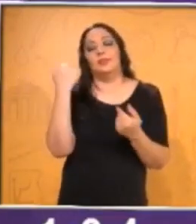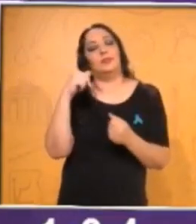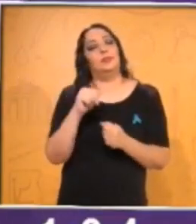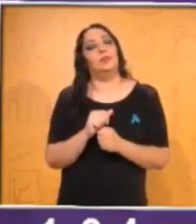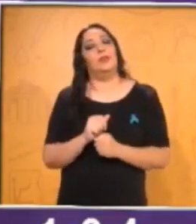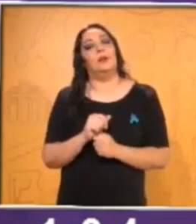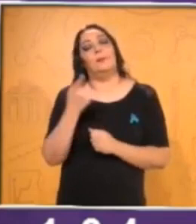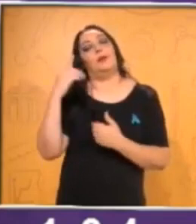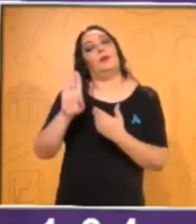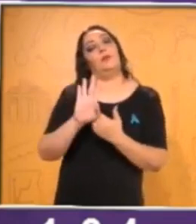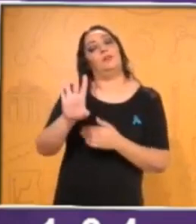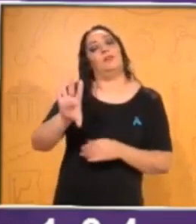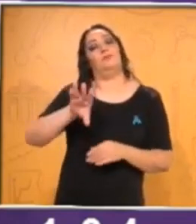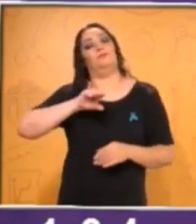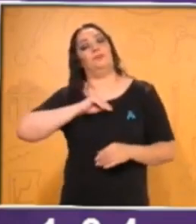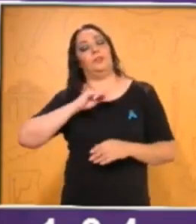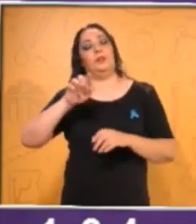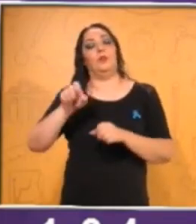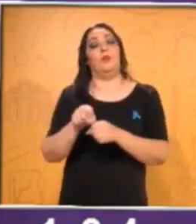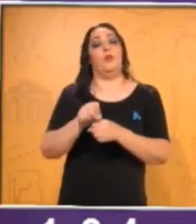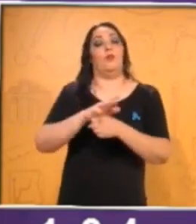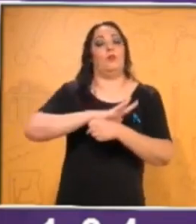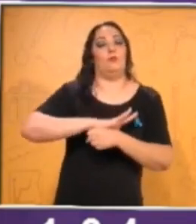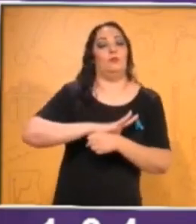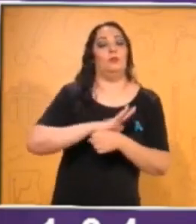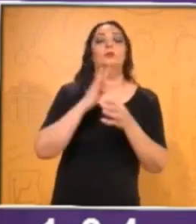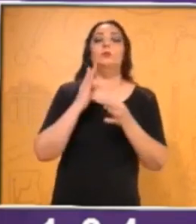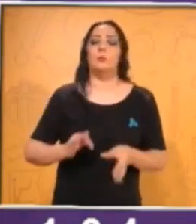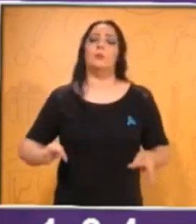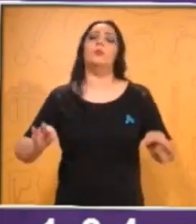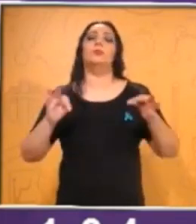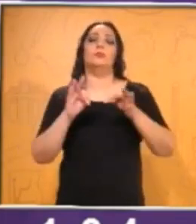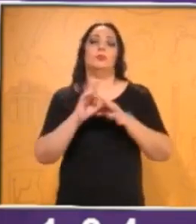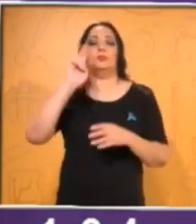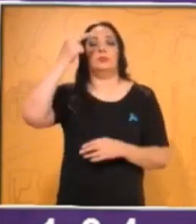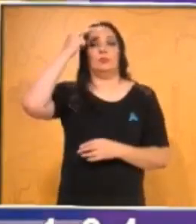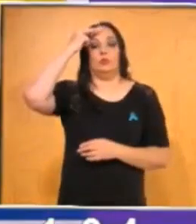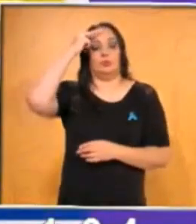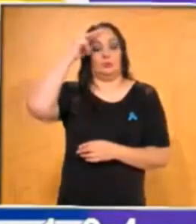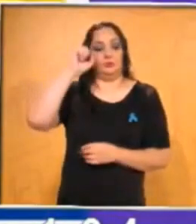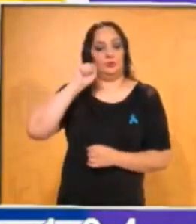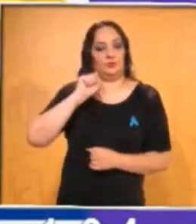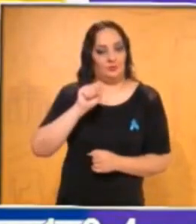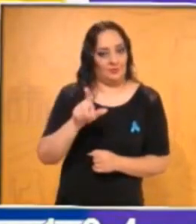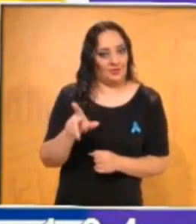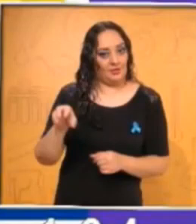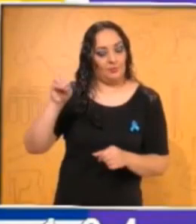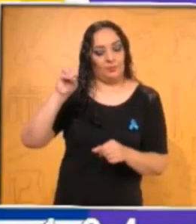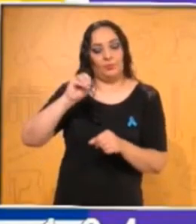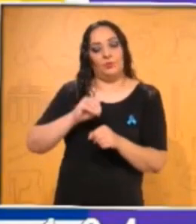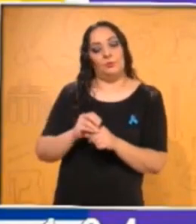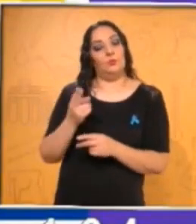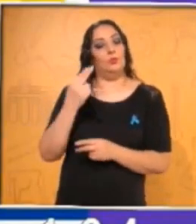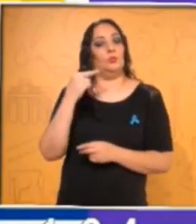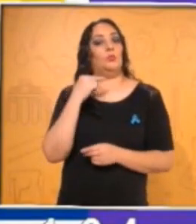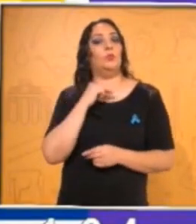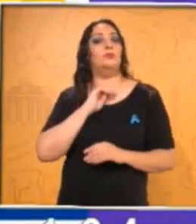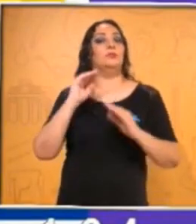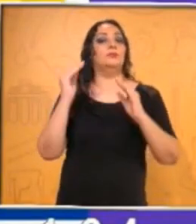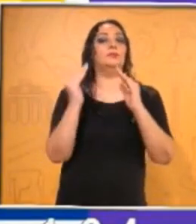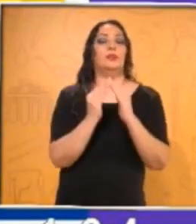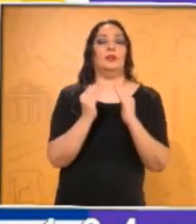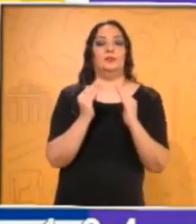coronavirus COVID-19, que son muy importantes que retomemos y que recordemos y además que apliquemos en nuestras casas y fuera de